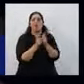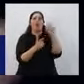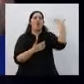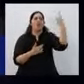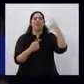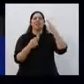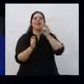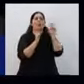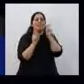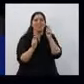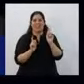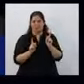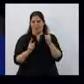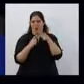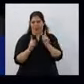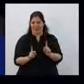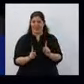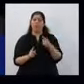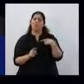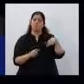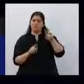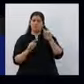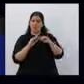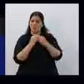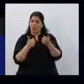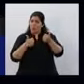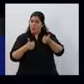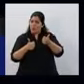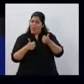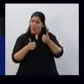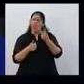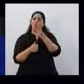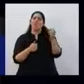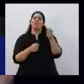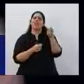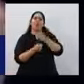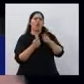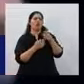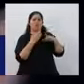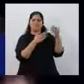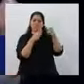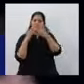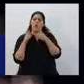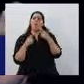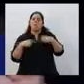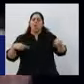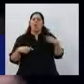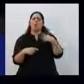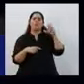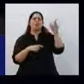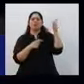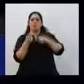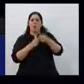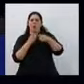conferencias y las visitas y nos fue muy bien abrimos más de 200 mercados de todos los días llegan productos hechos con trabajo